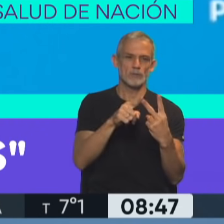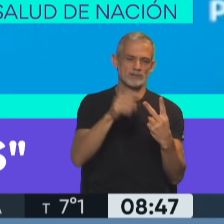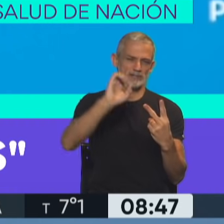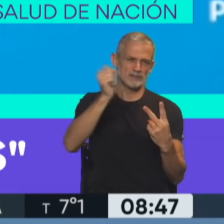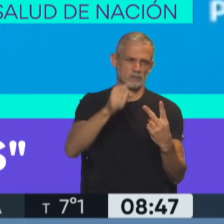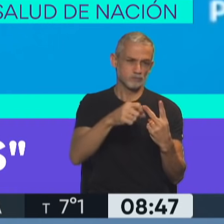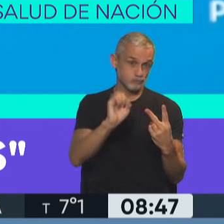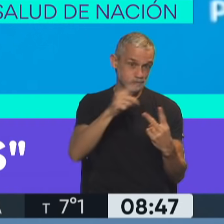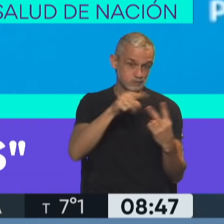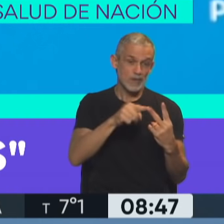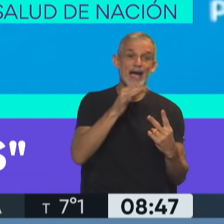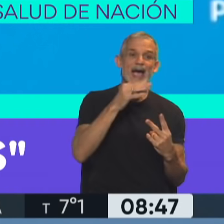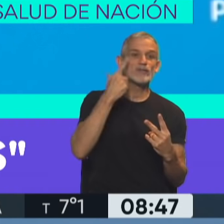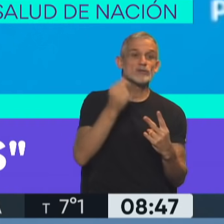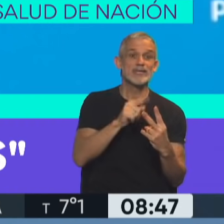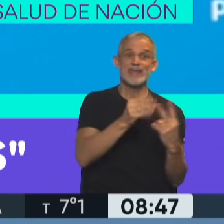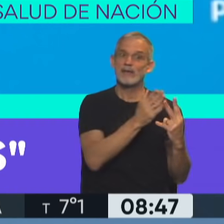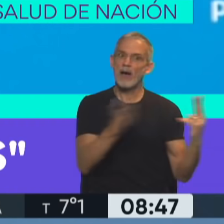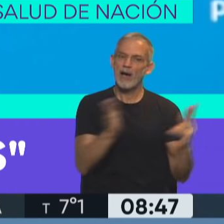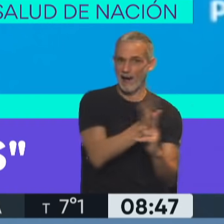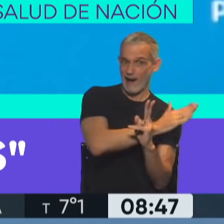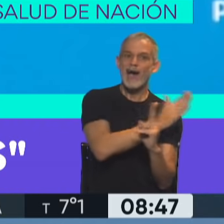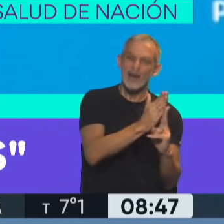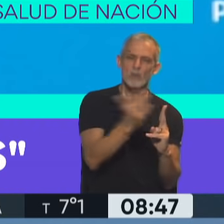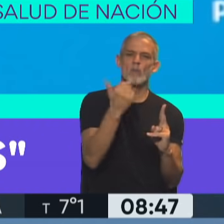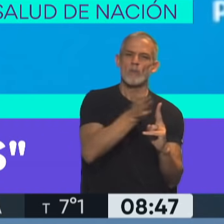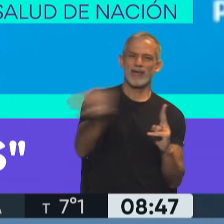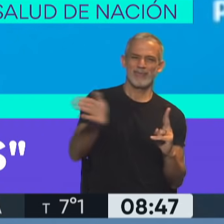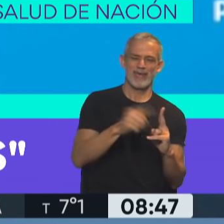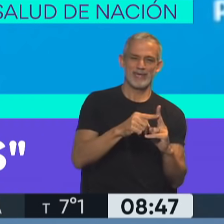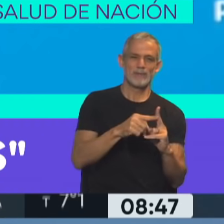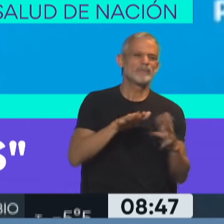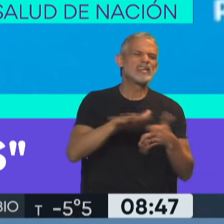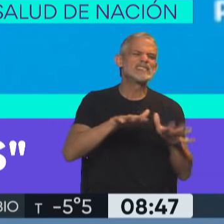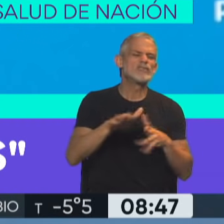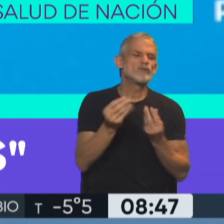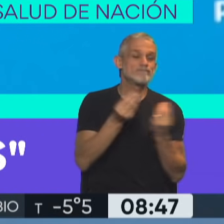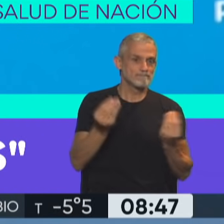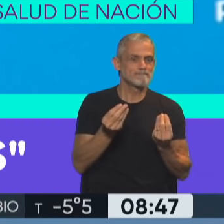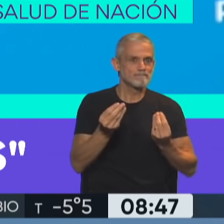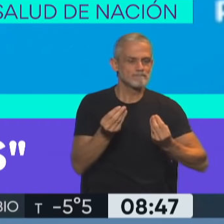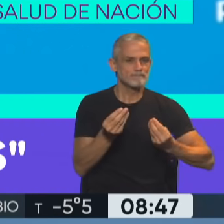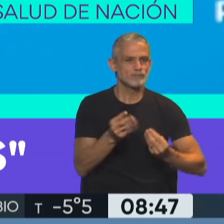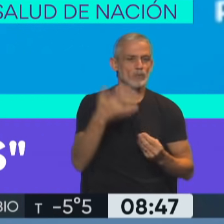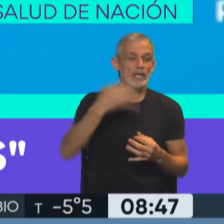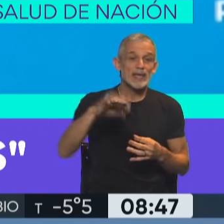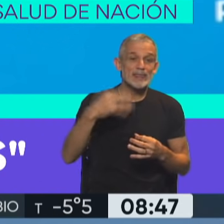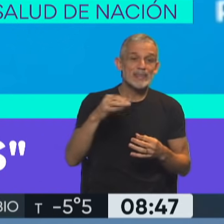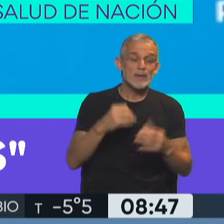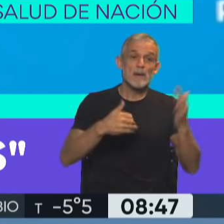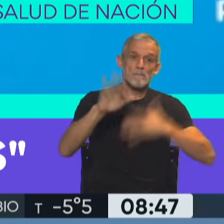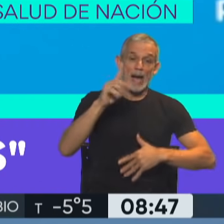de vacunación 14 días o más, hace 14 días o más. Esta situación es la situación que implica